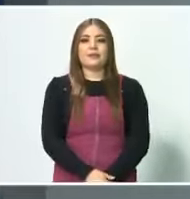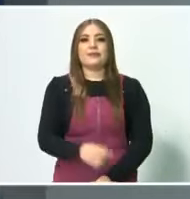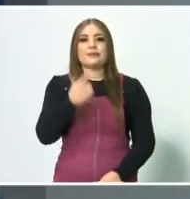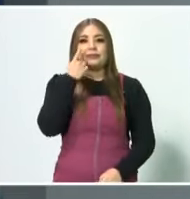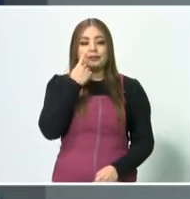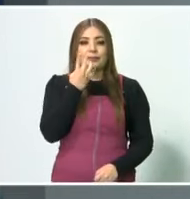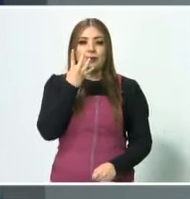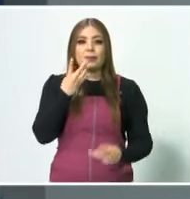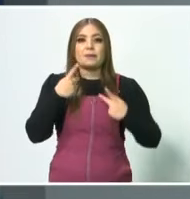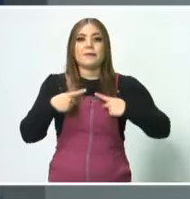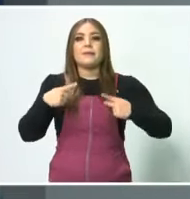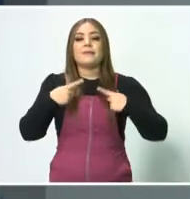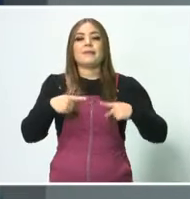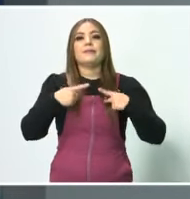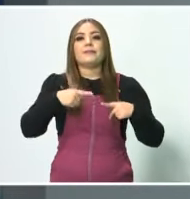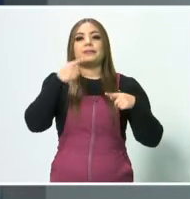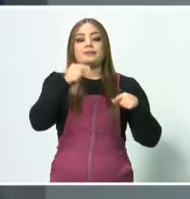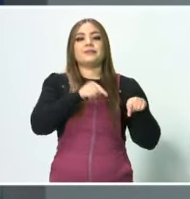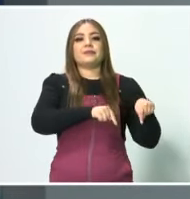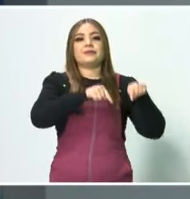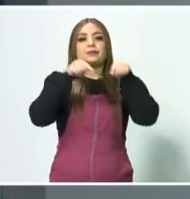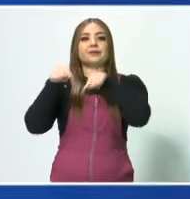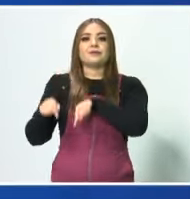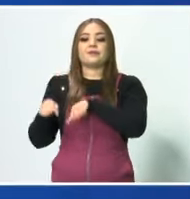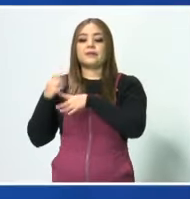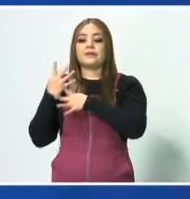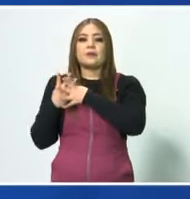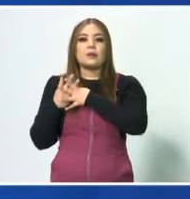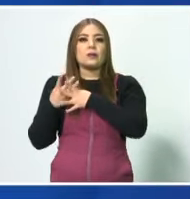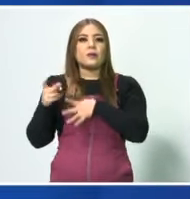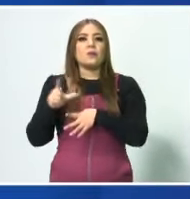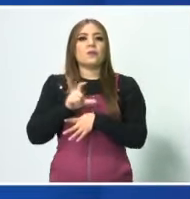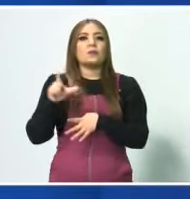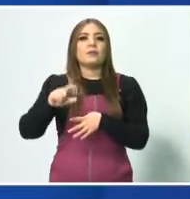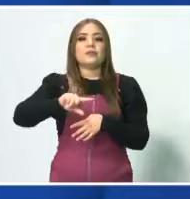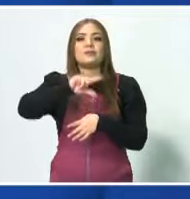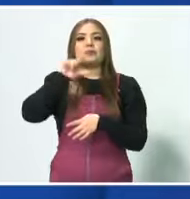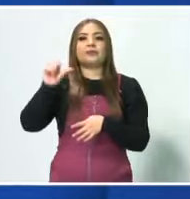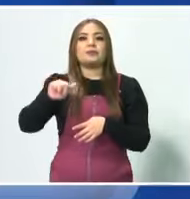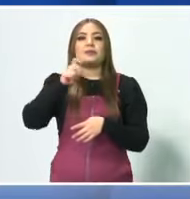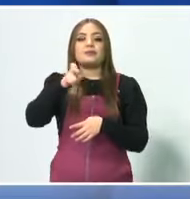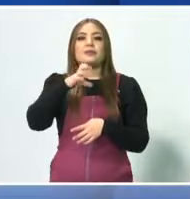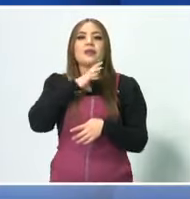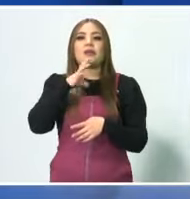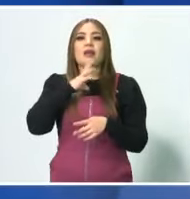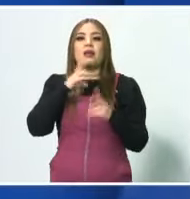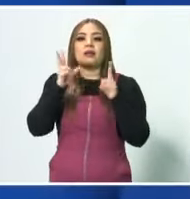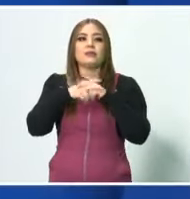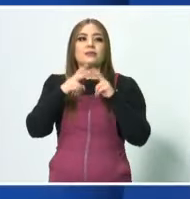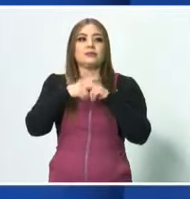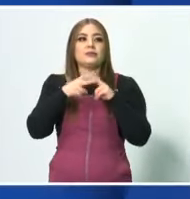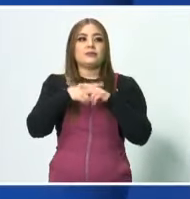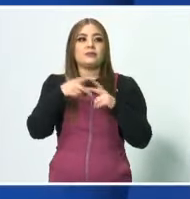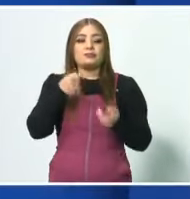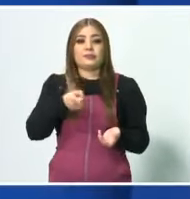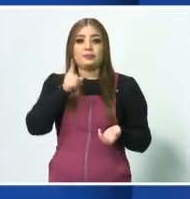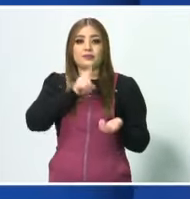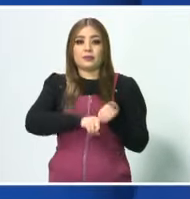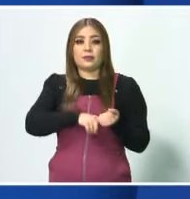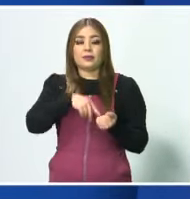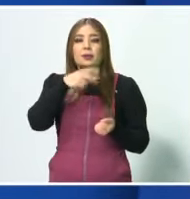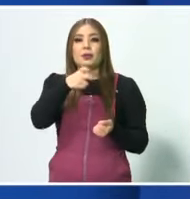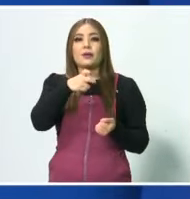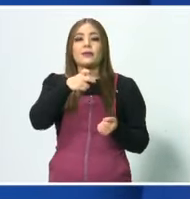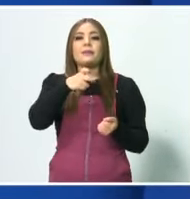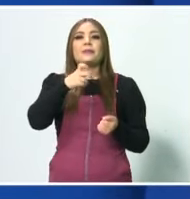Y mire, cuatro personas fueron puestas a disposición del Ministerio Público luego de participar en una riña registrada al interior de un bar ubicado